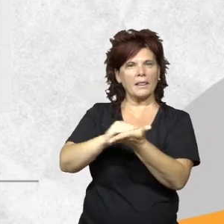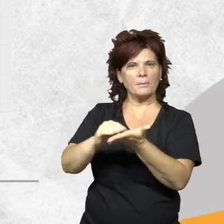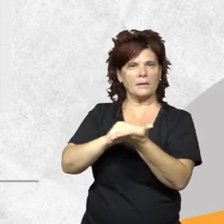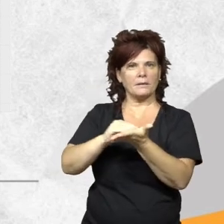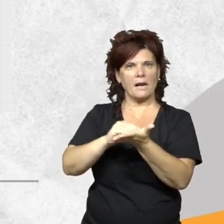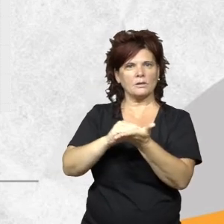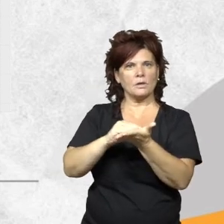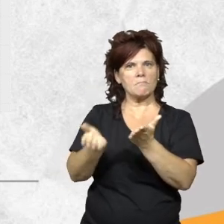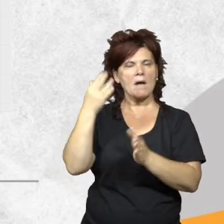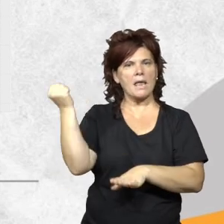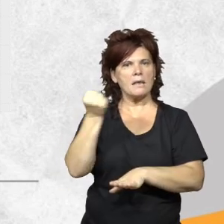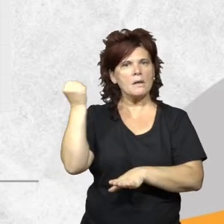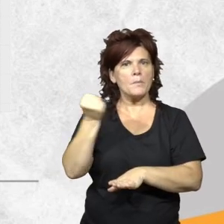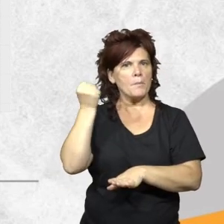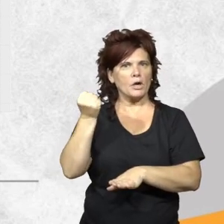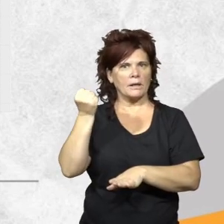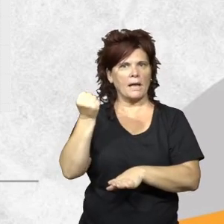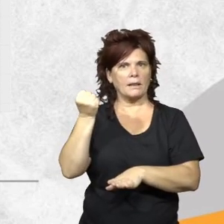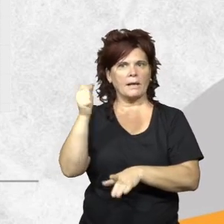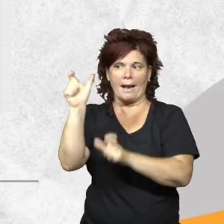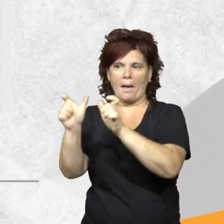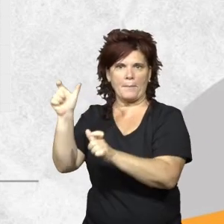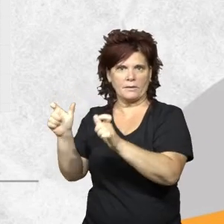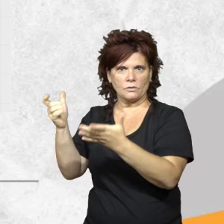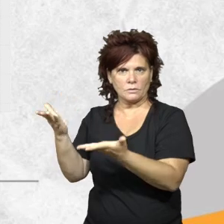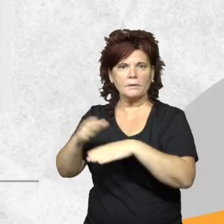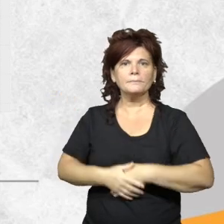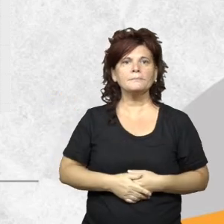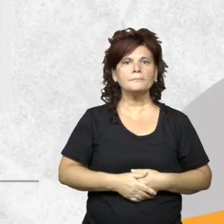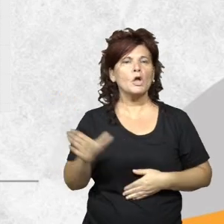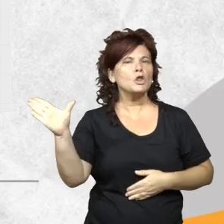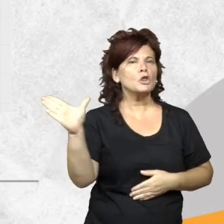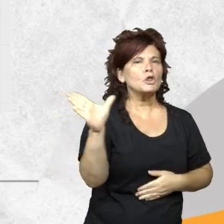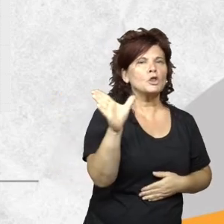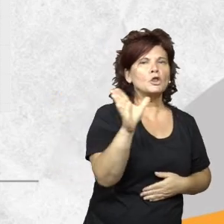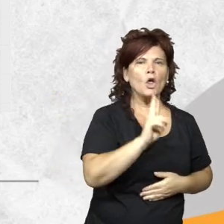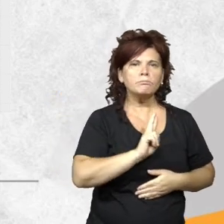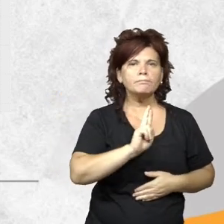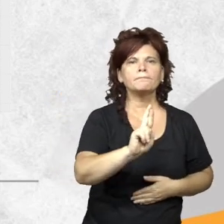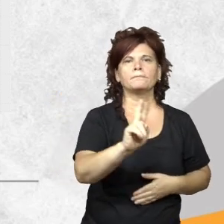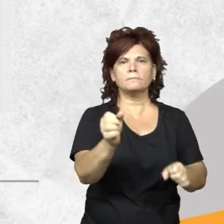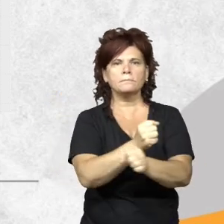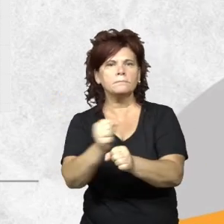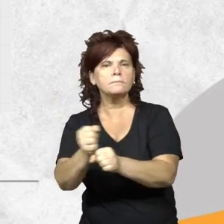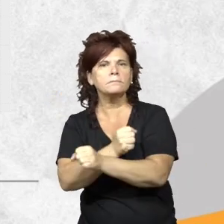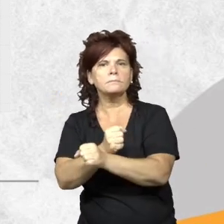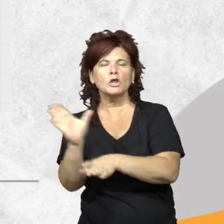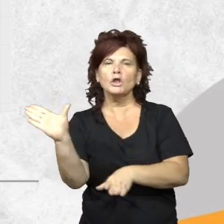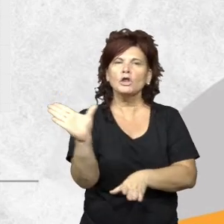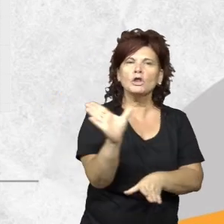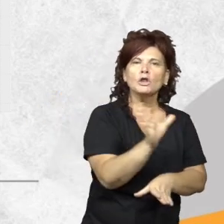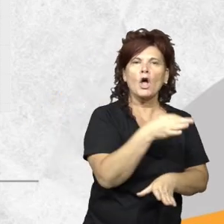sobre los administrados. Por lo tanto, toda licencia, todo permiso, toda autorización tiene